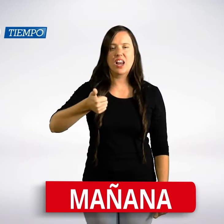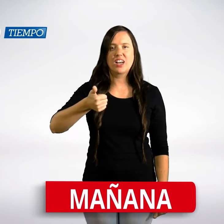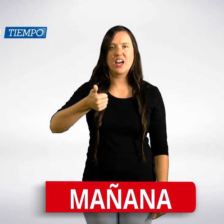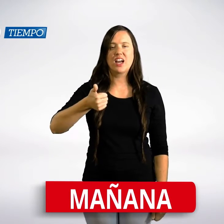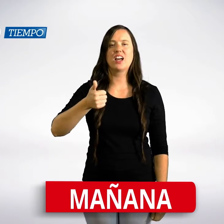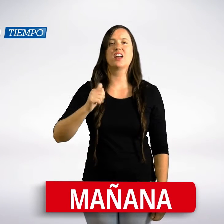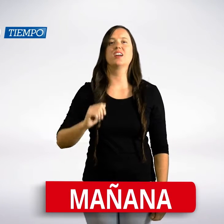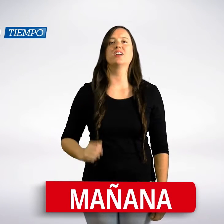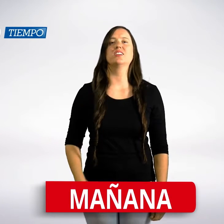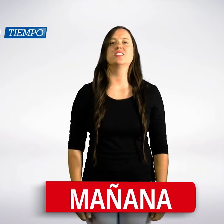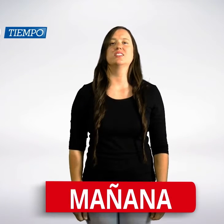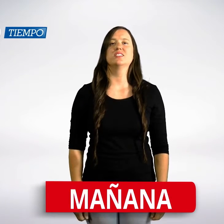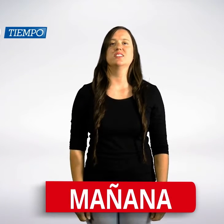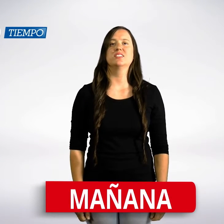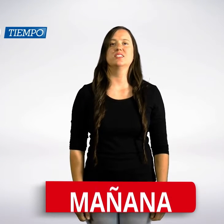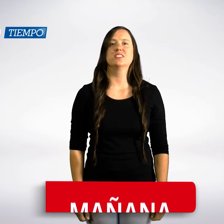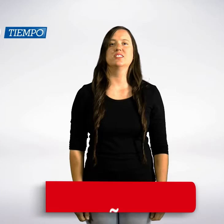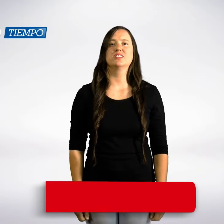Mañana,